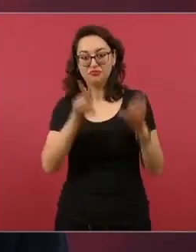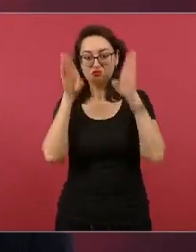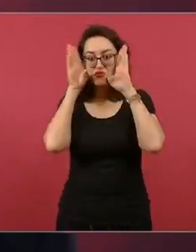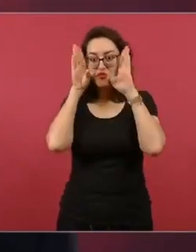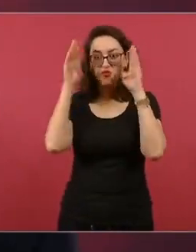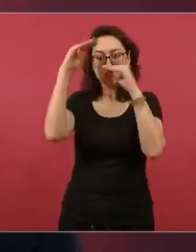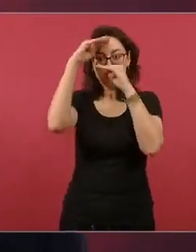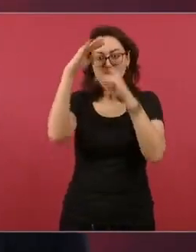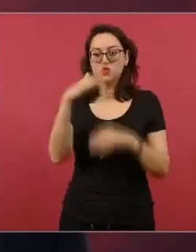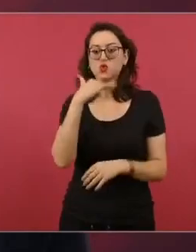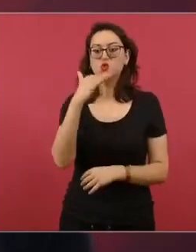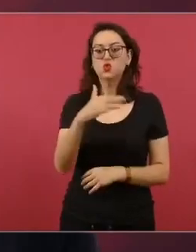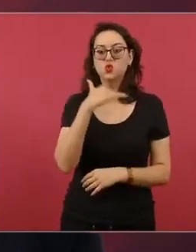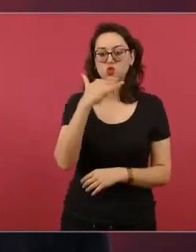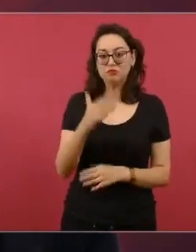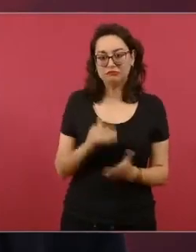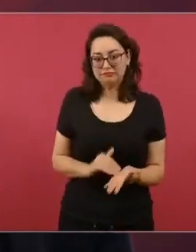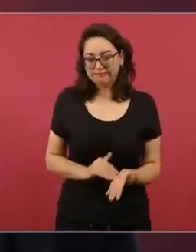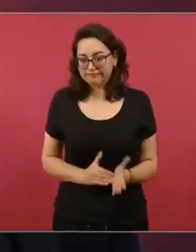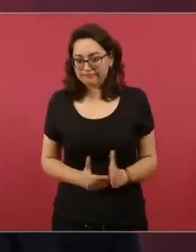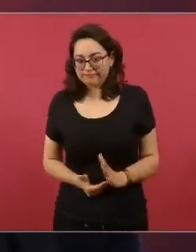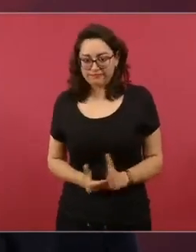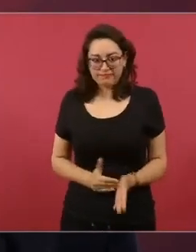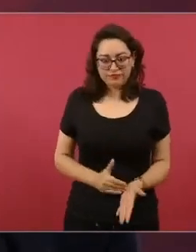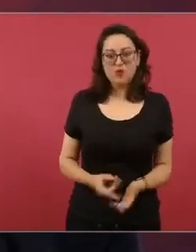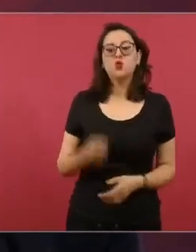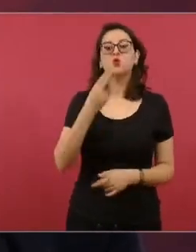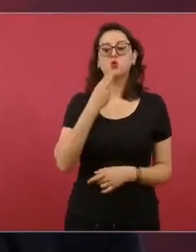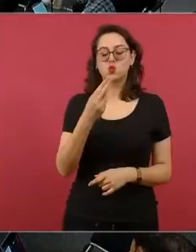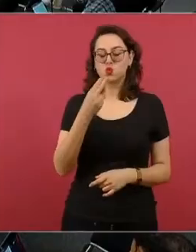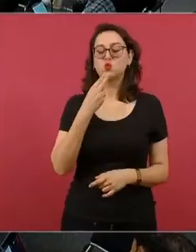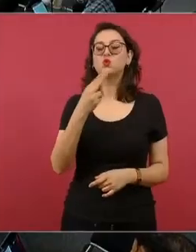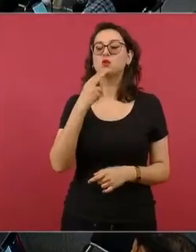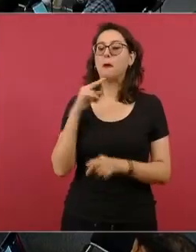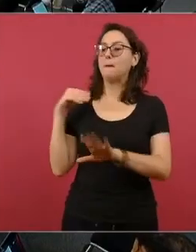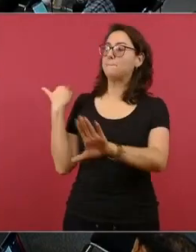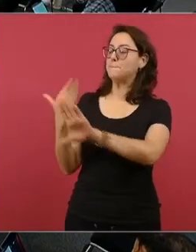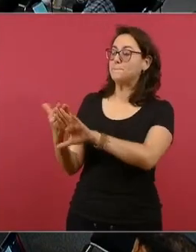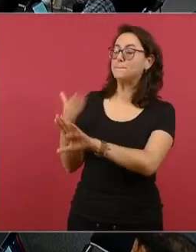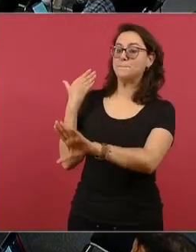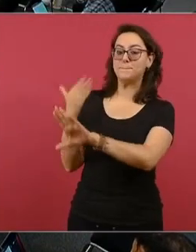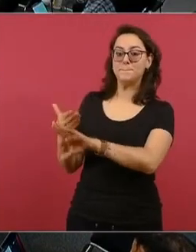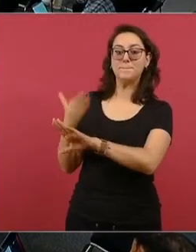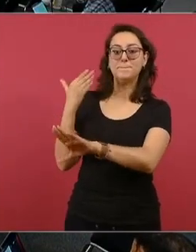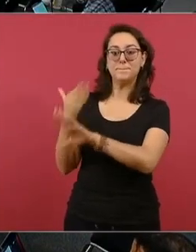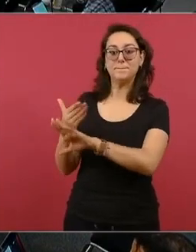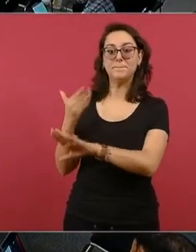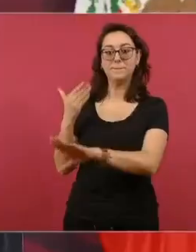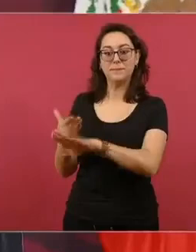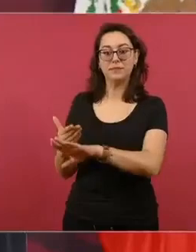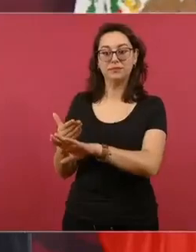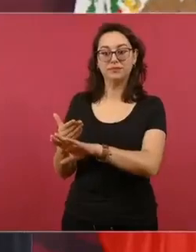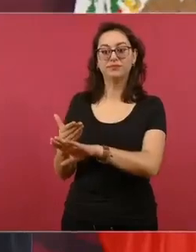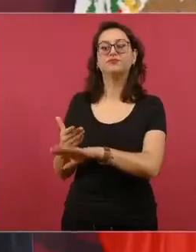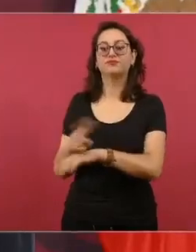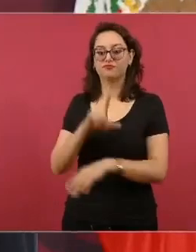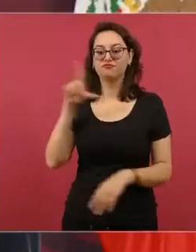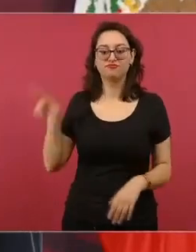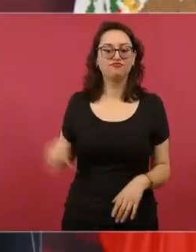es la estrategia más usual para socavar, para destruir